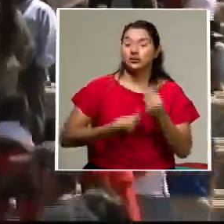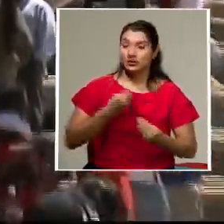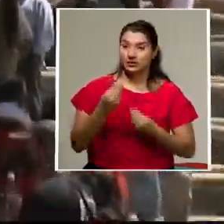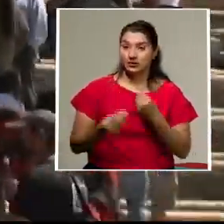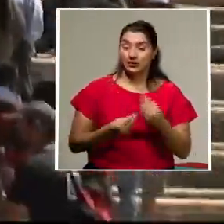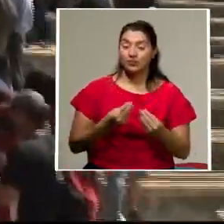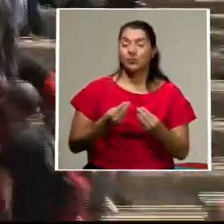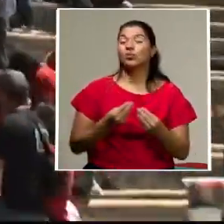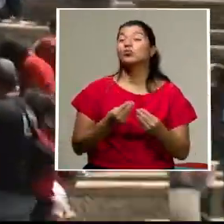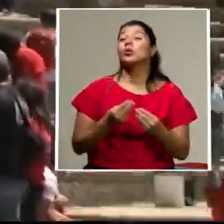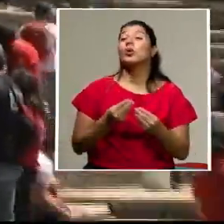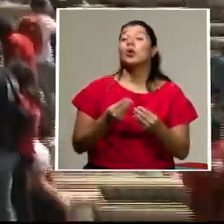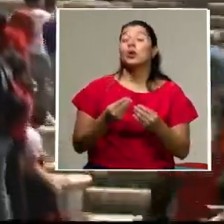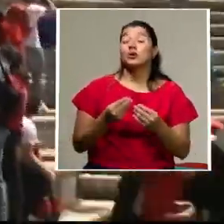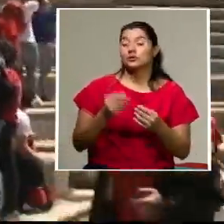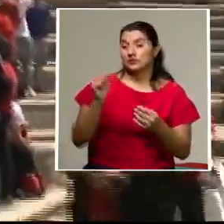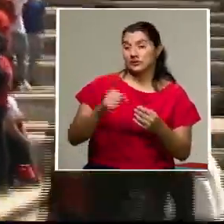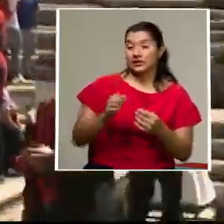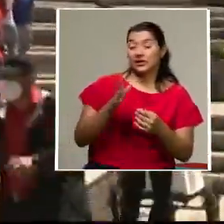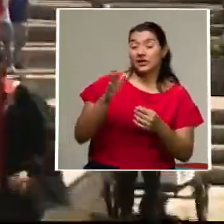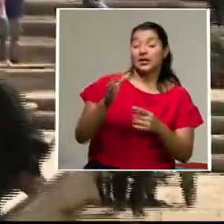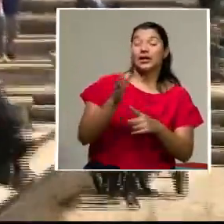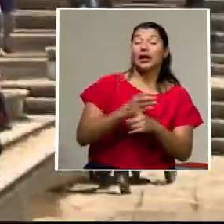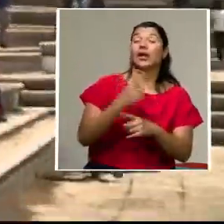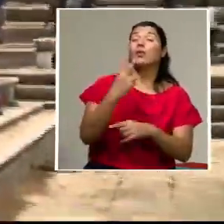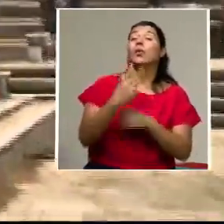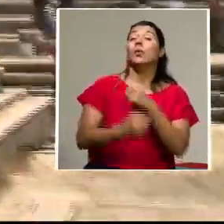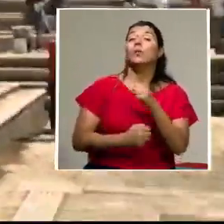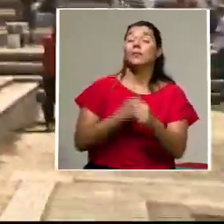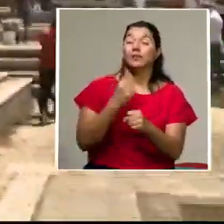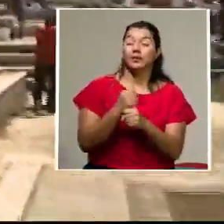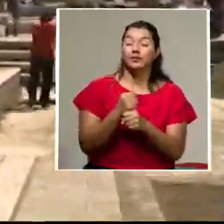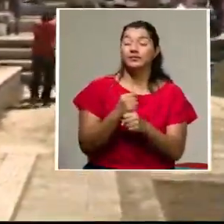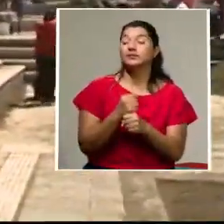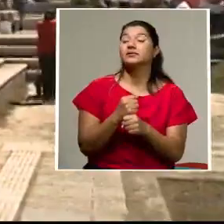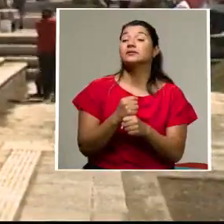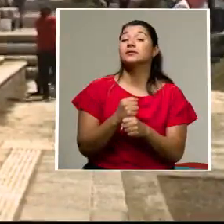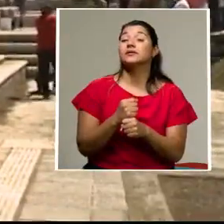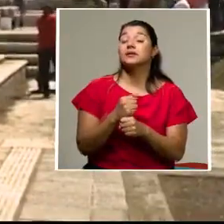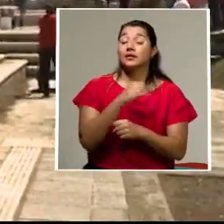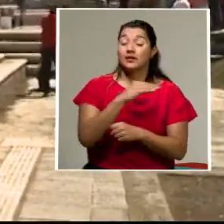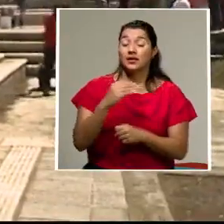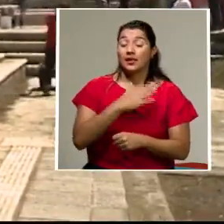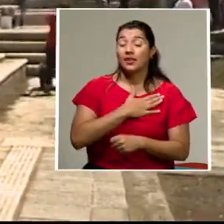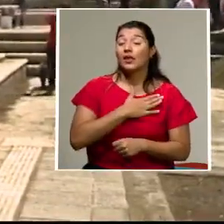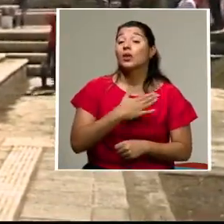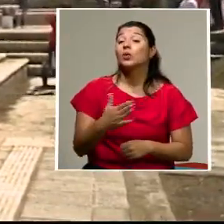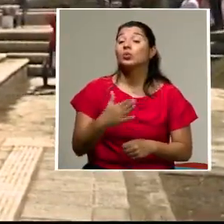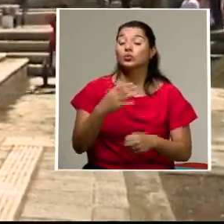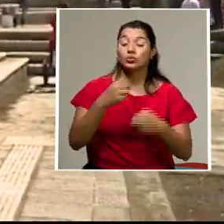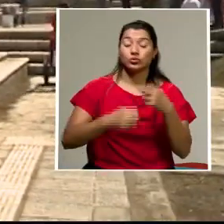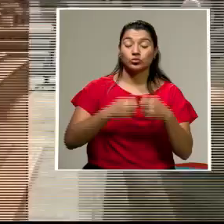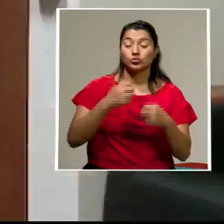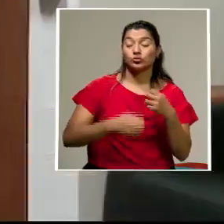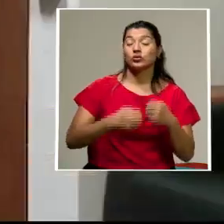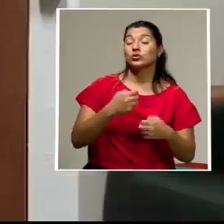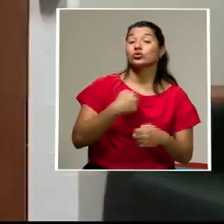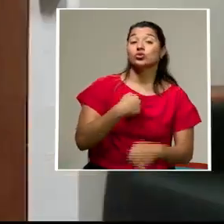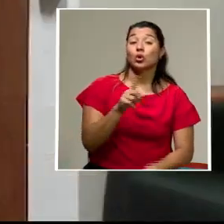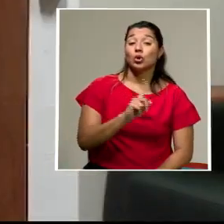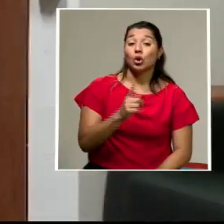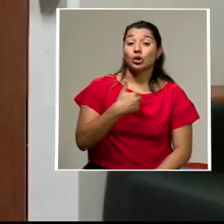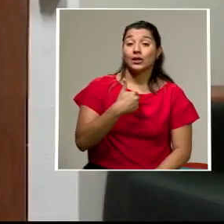La anualidad se reduce al ámbito de aplicación de la ley, la dedicación exclusiva a los montos que allí se establecen,